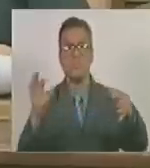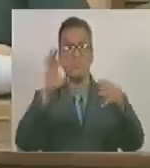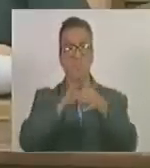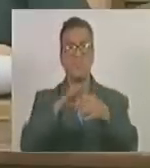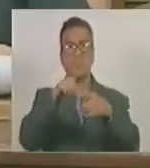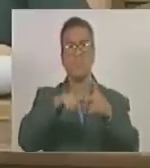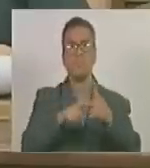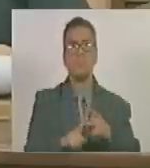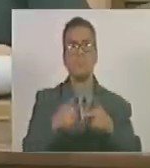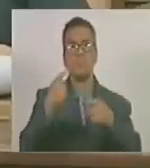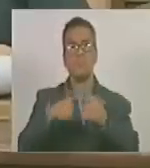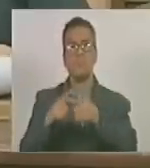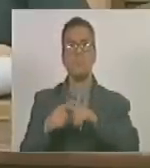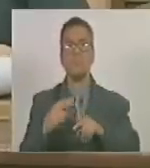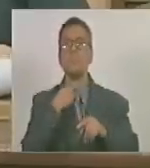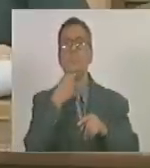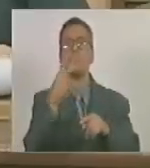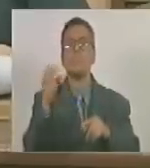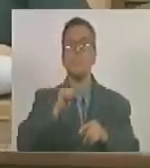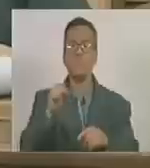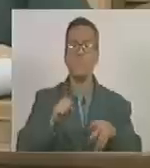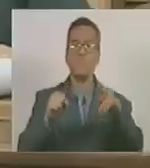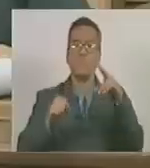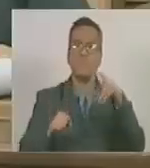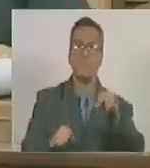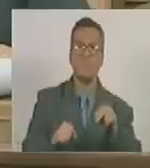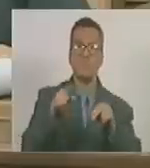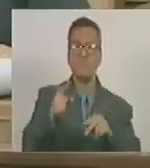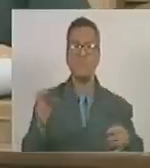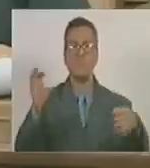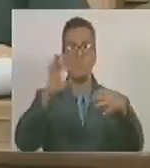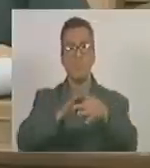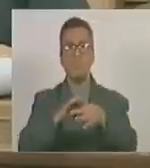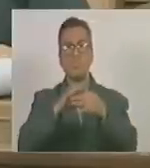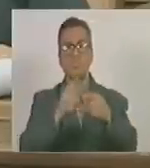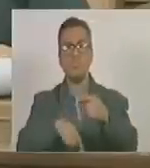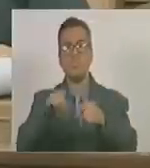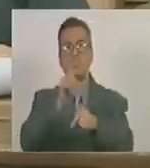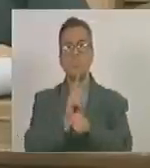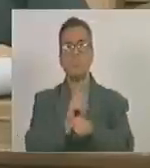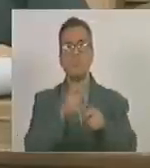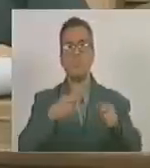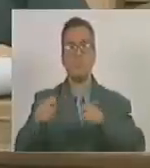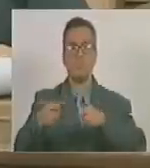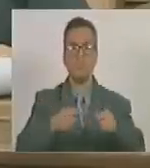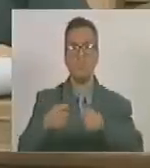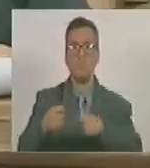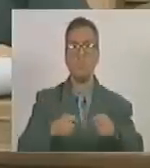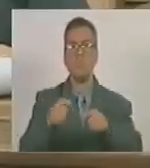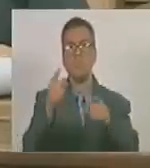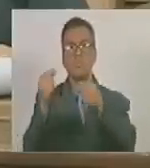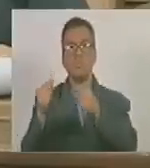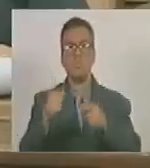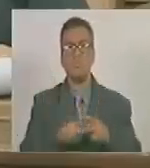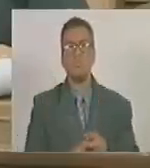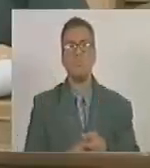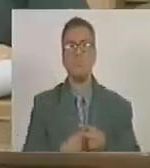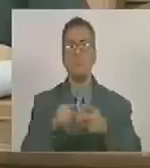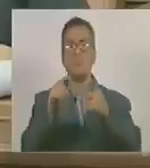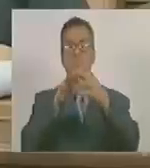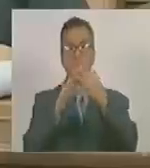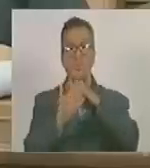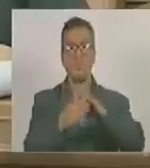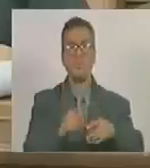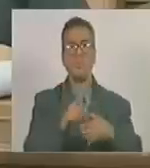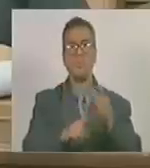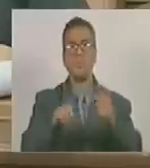afinidad con los demás voceras o voceros integrantes de la unidad administrativa y financiera comunitaria